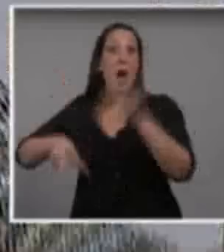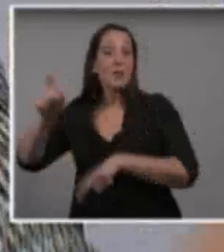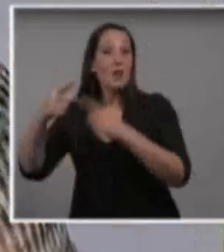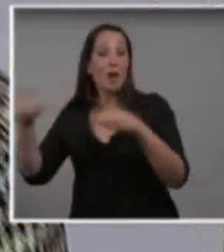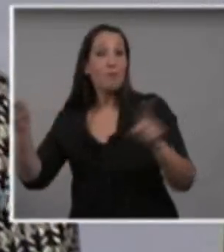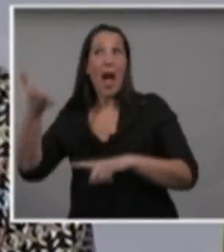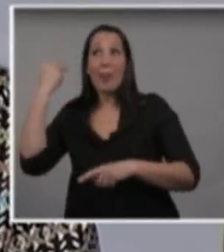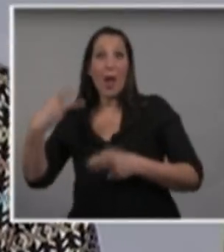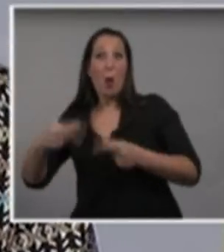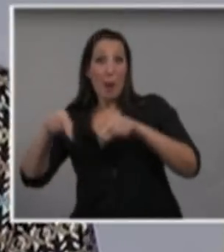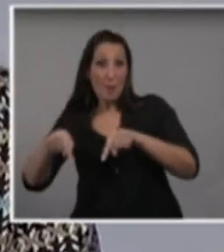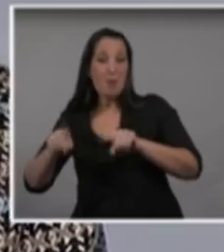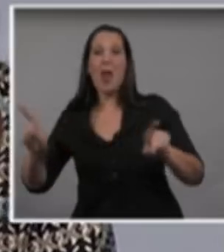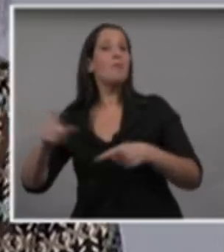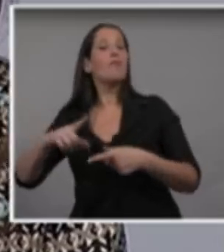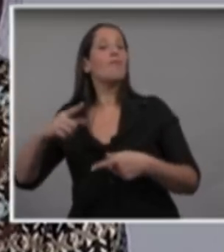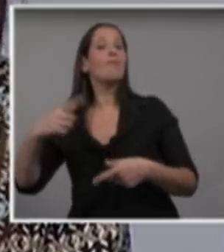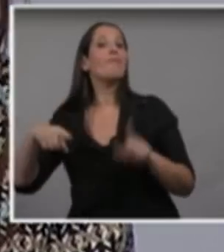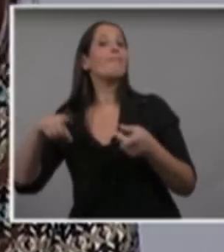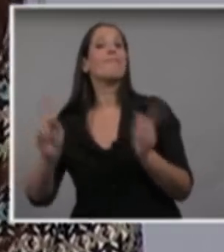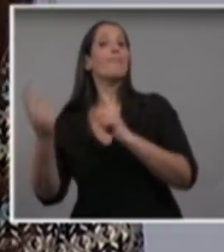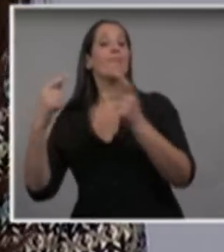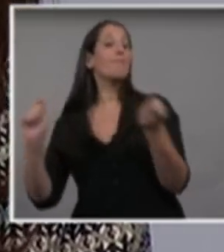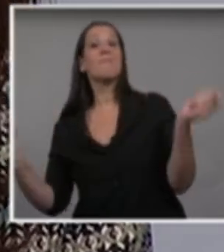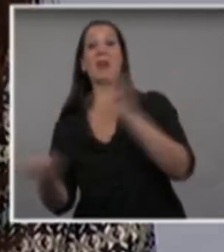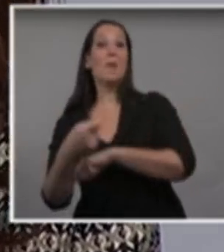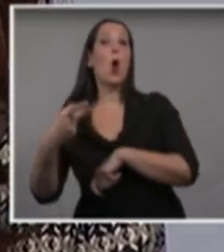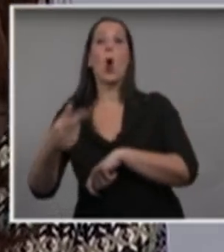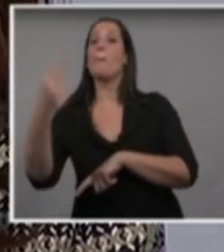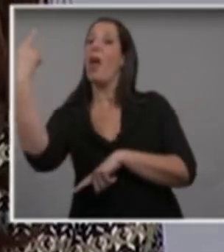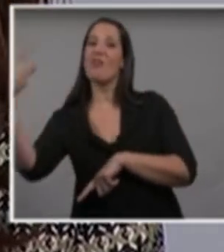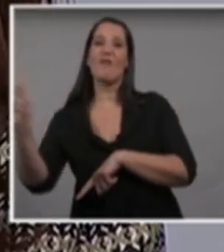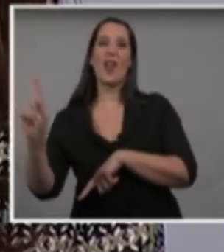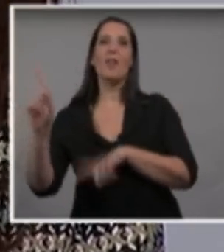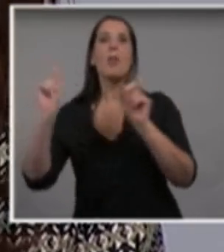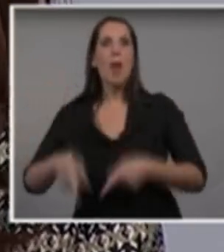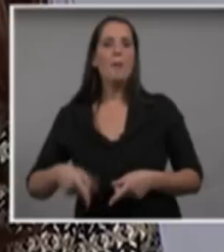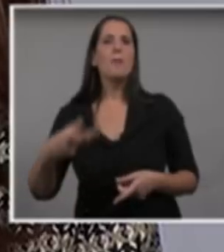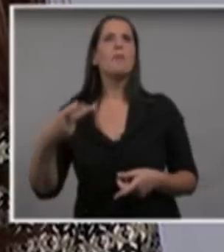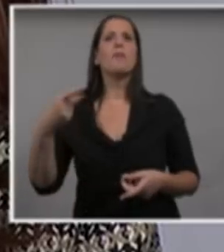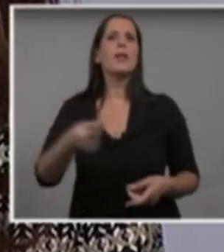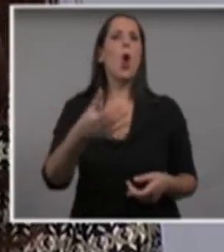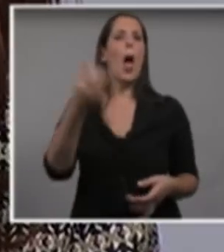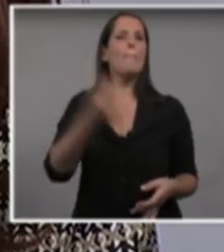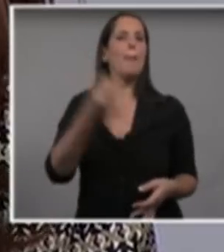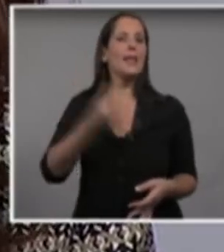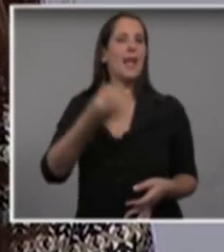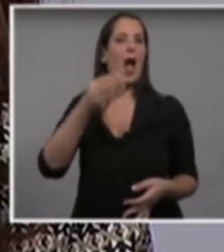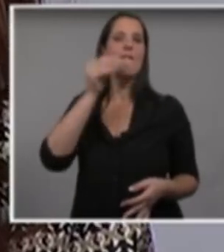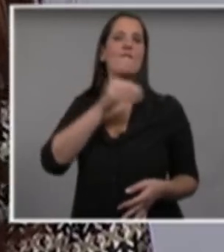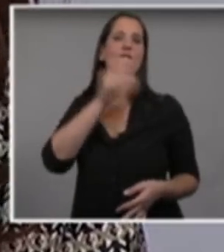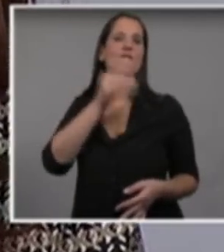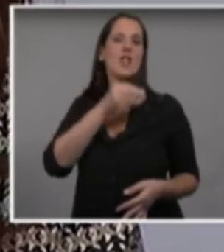otras bebidas, pero comenzó otra industria, la de los vinos premium. Y hoy,